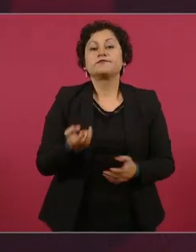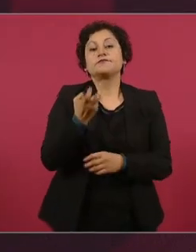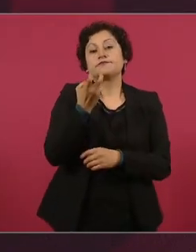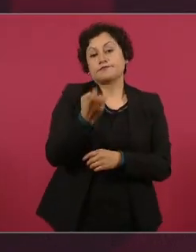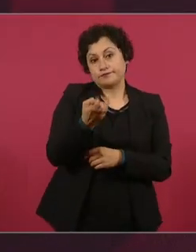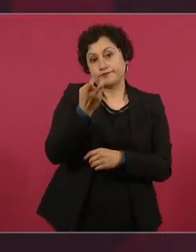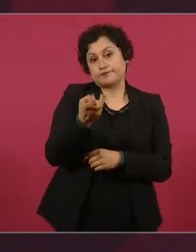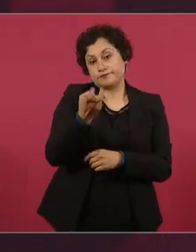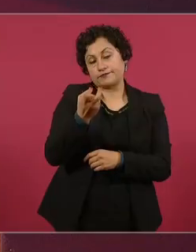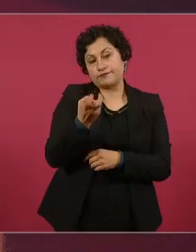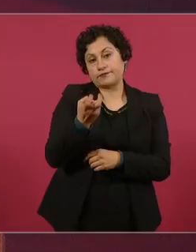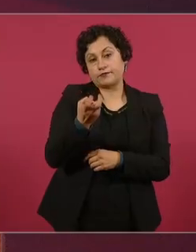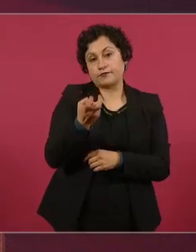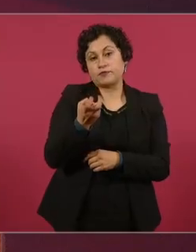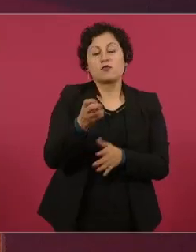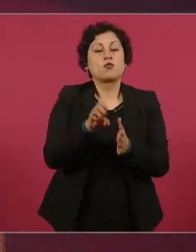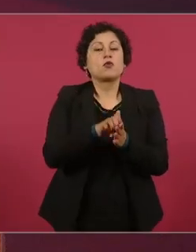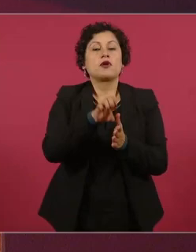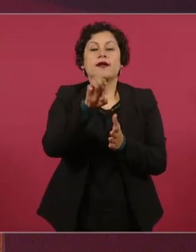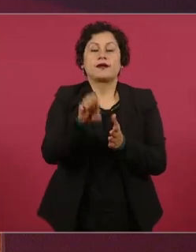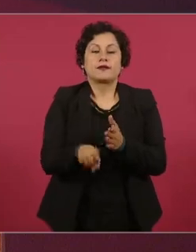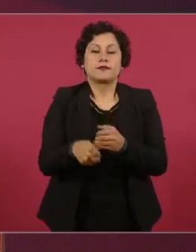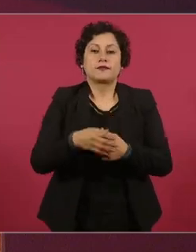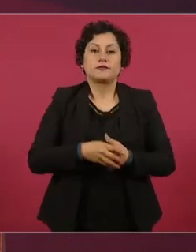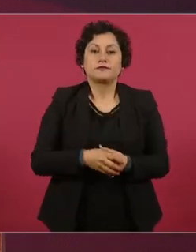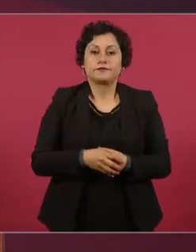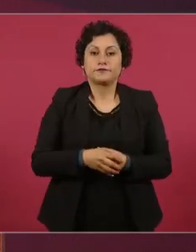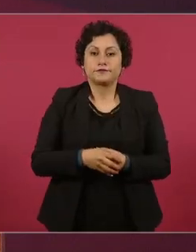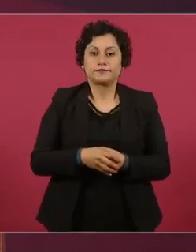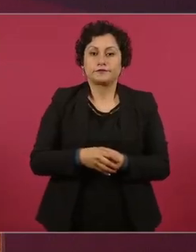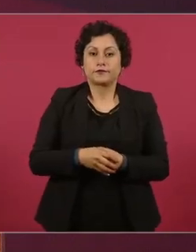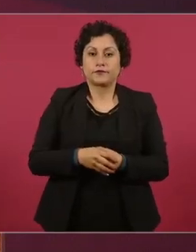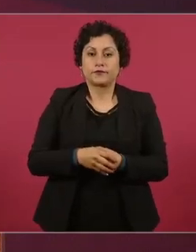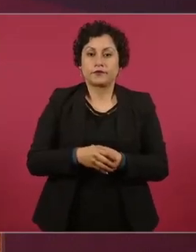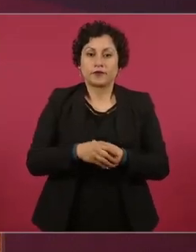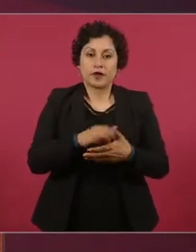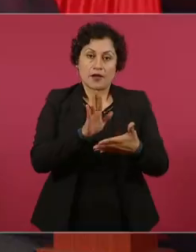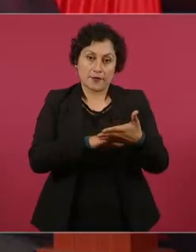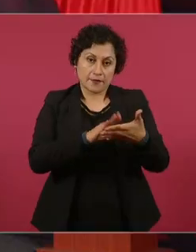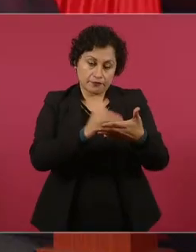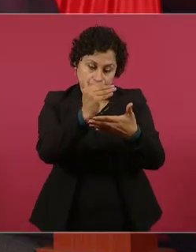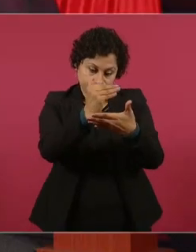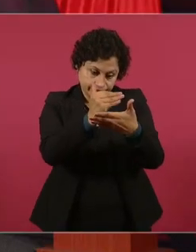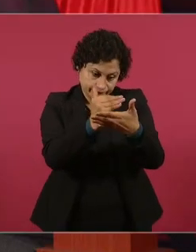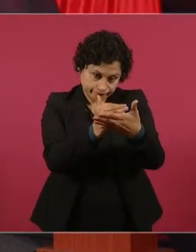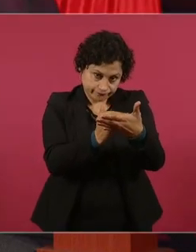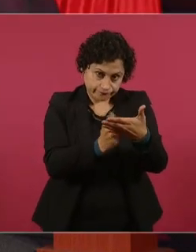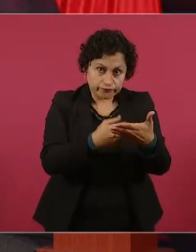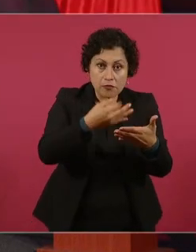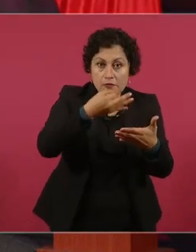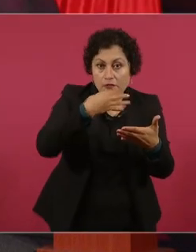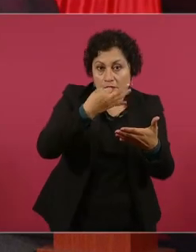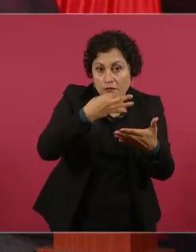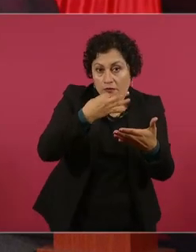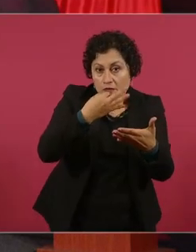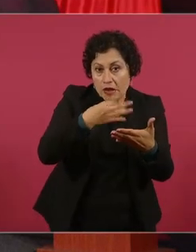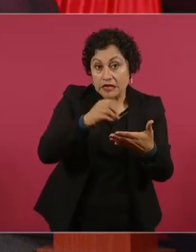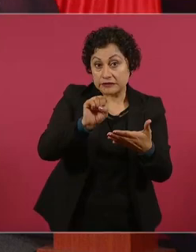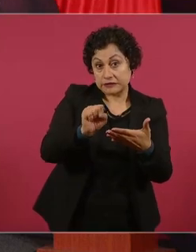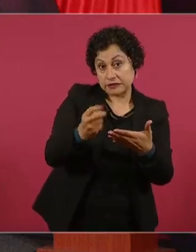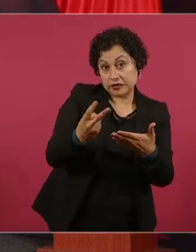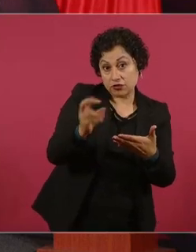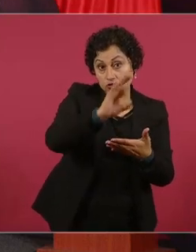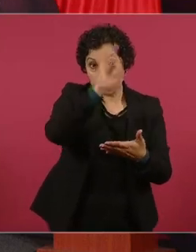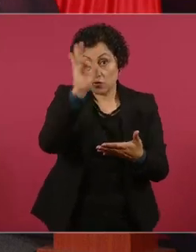62 por ciento de la receta cumplida a los derechohabientes, sino que sea